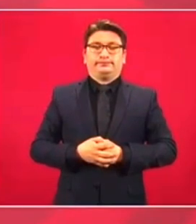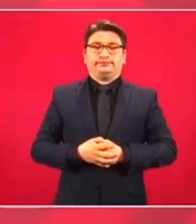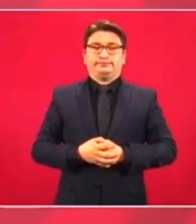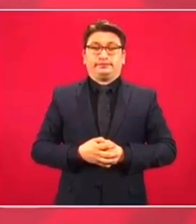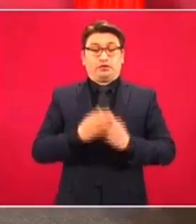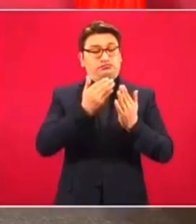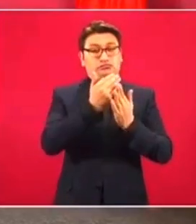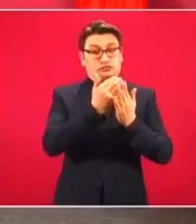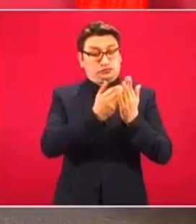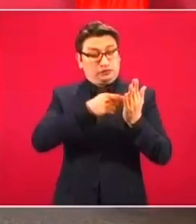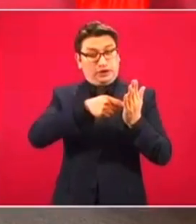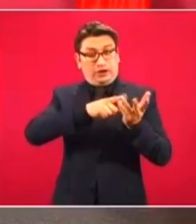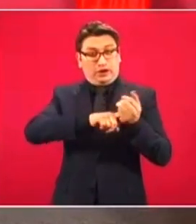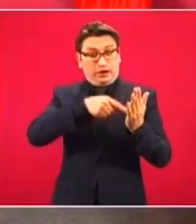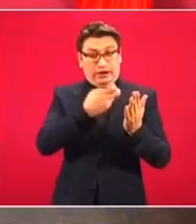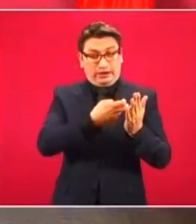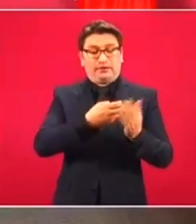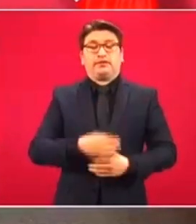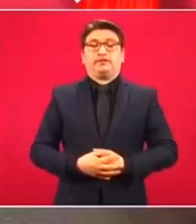Es un documento